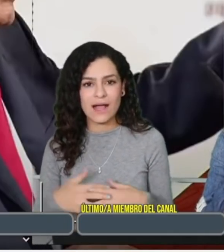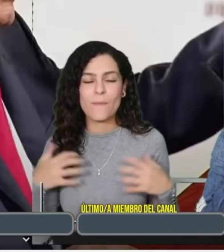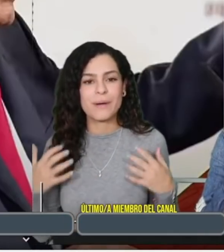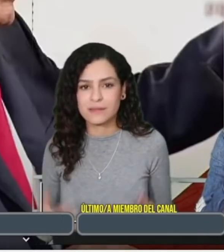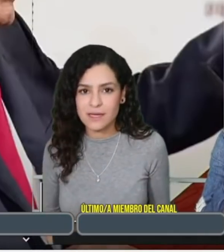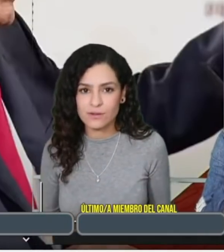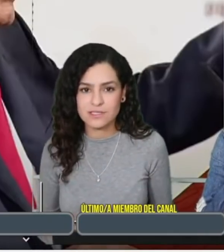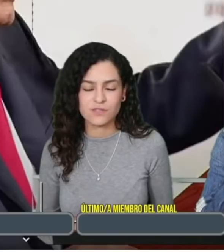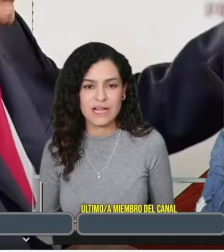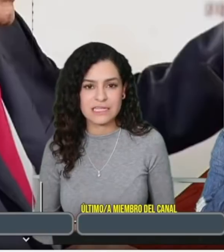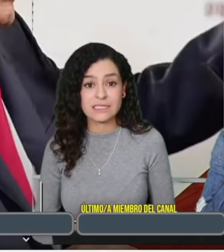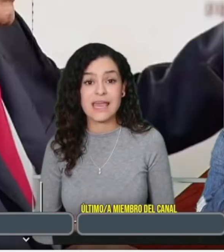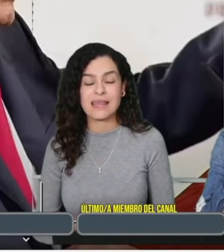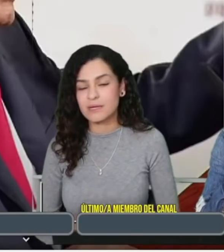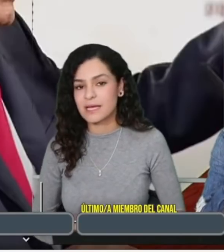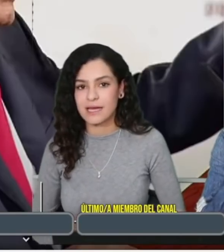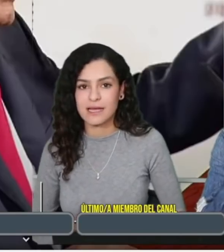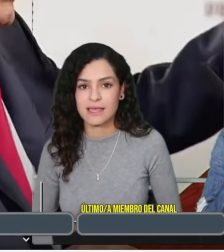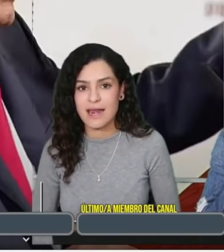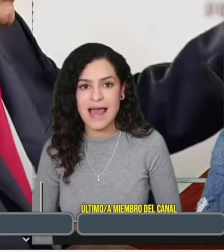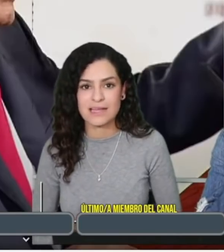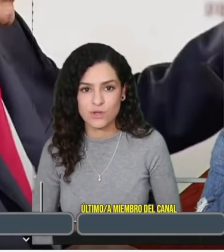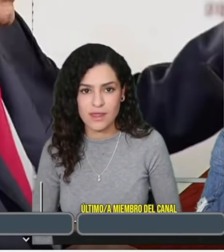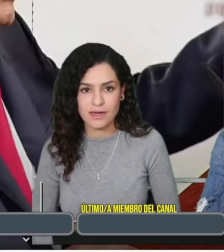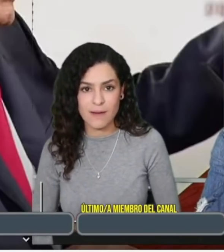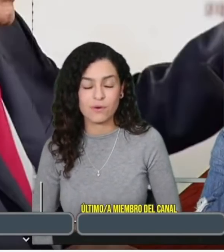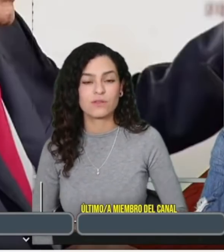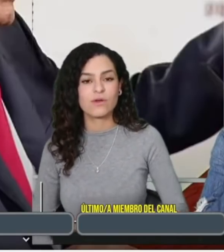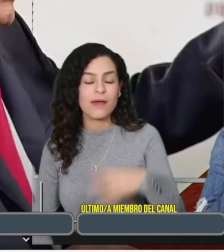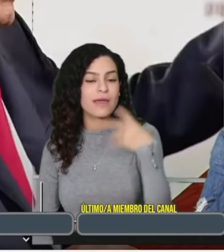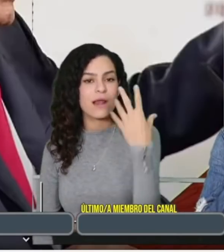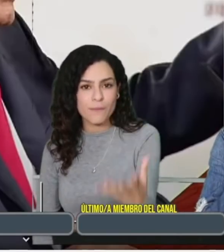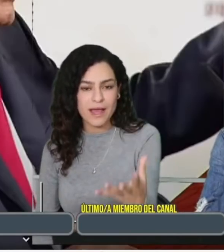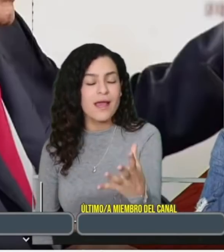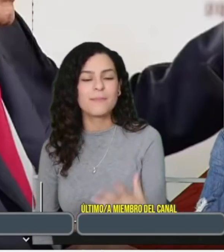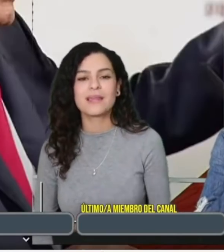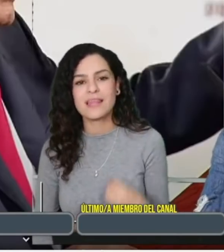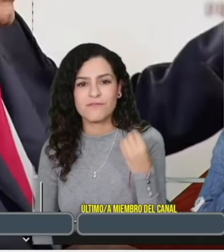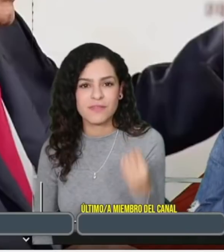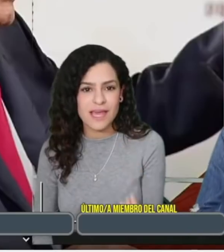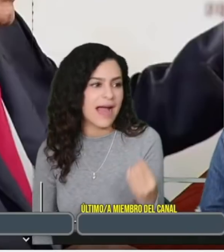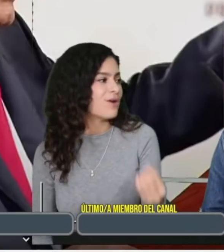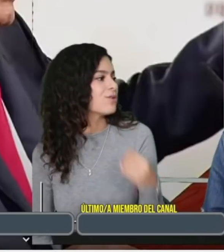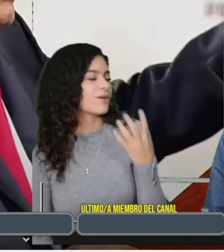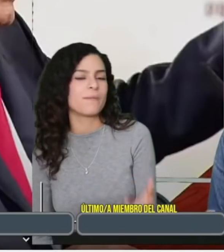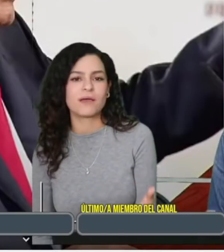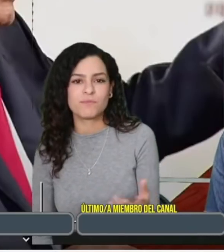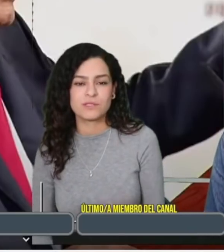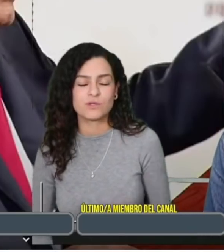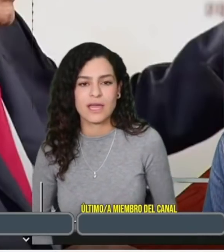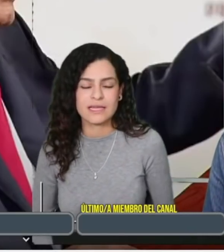a compartir noticias falsas y además a querer engañar a la ciudadanía, porque todavía el hombre viene a defender a otro que no